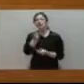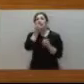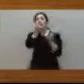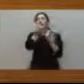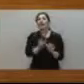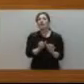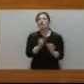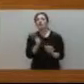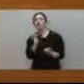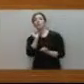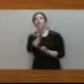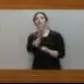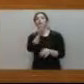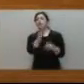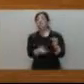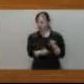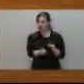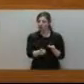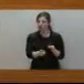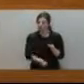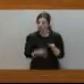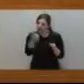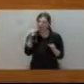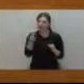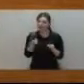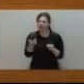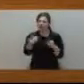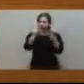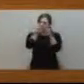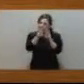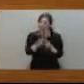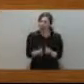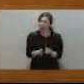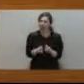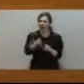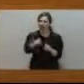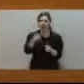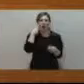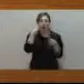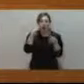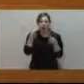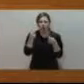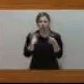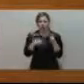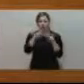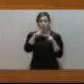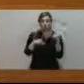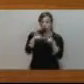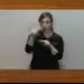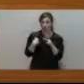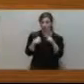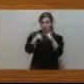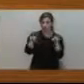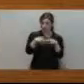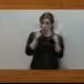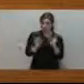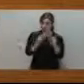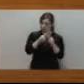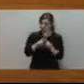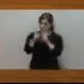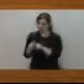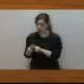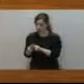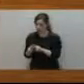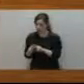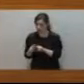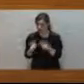la Fiscalía. ¿Van a investigar y auditar todas y cada una de las obras de esta empresa pública? ¿Van a revisar cada una